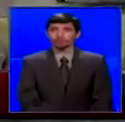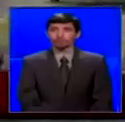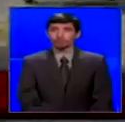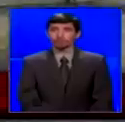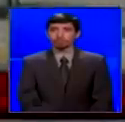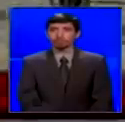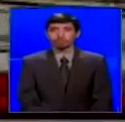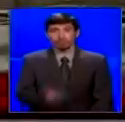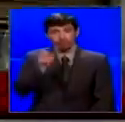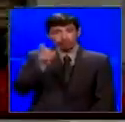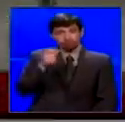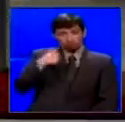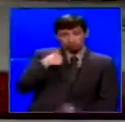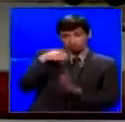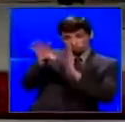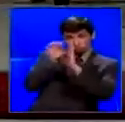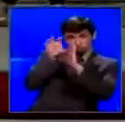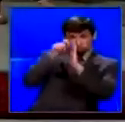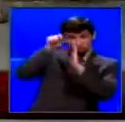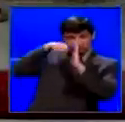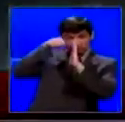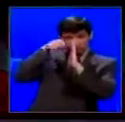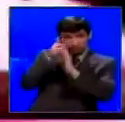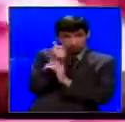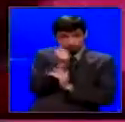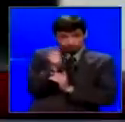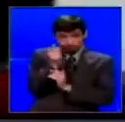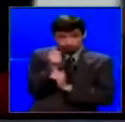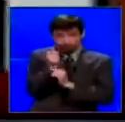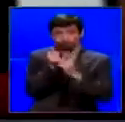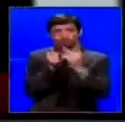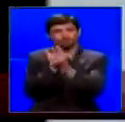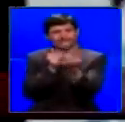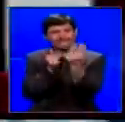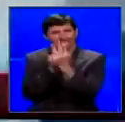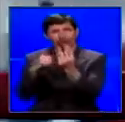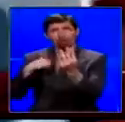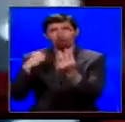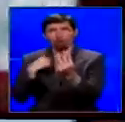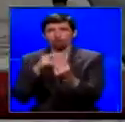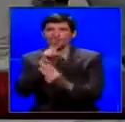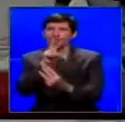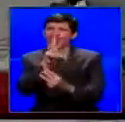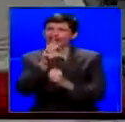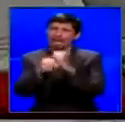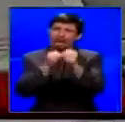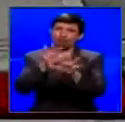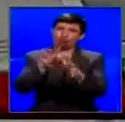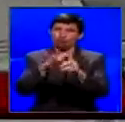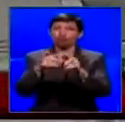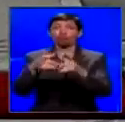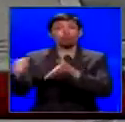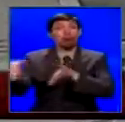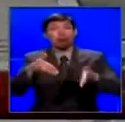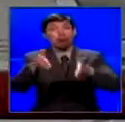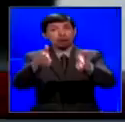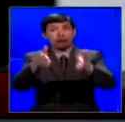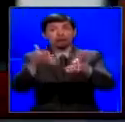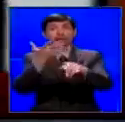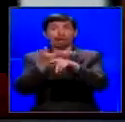Un Casanoticias se registró la riña para dar cuenta de la agresividad de las tres jóvenes de unos 23 años que en plena vía pública